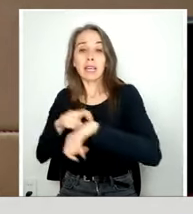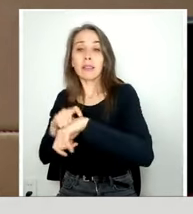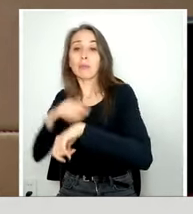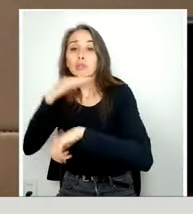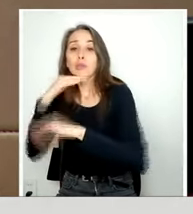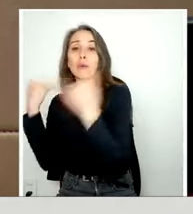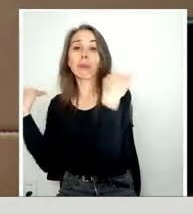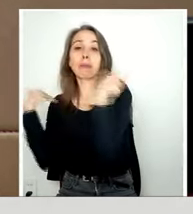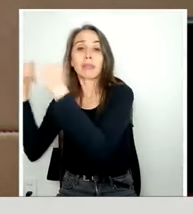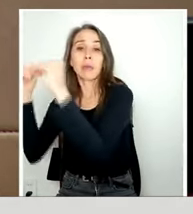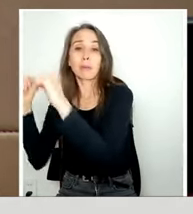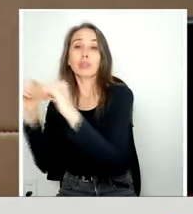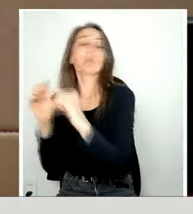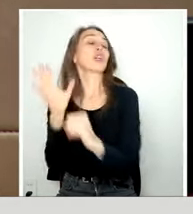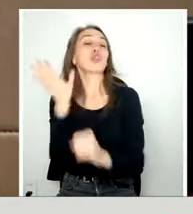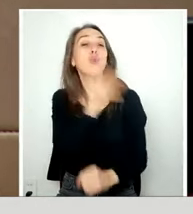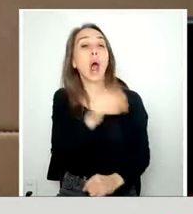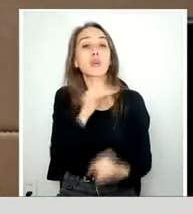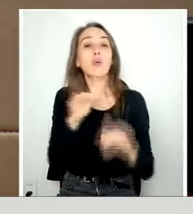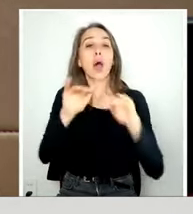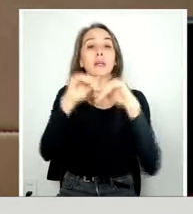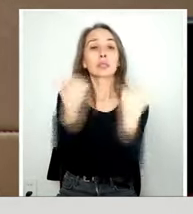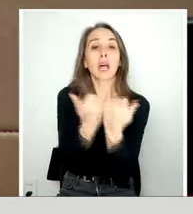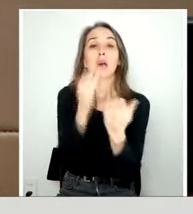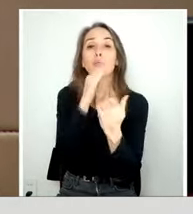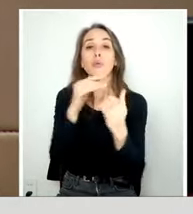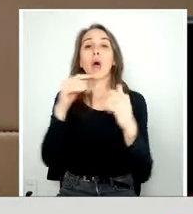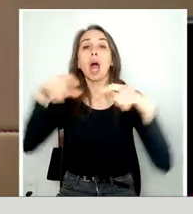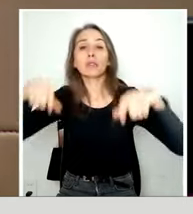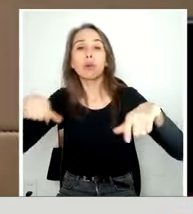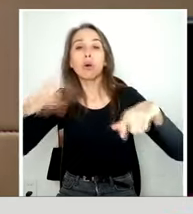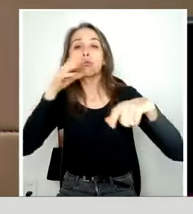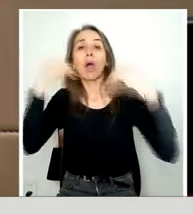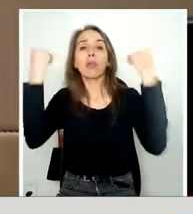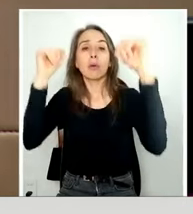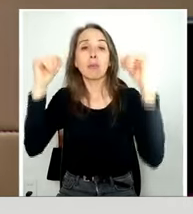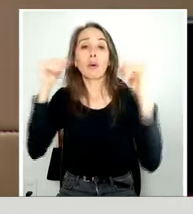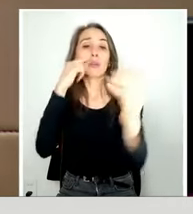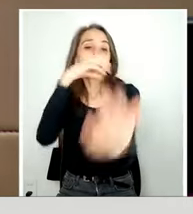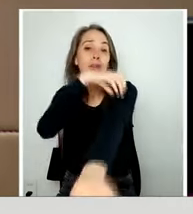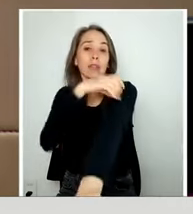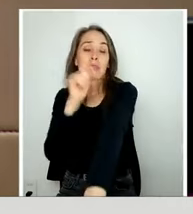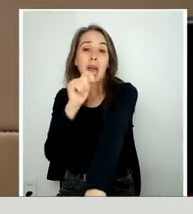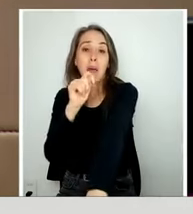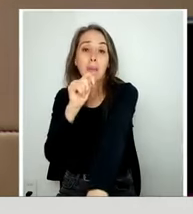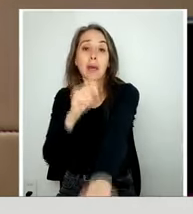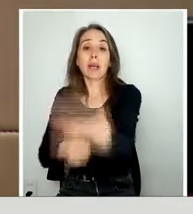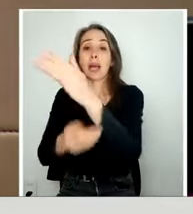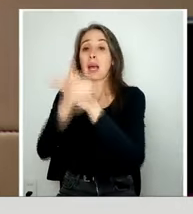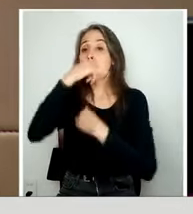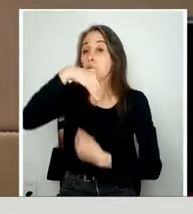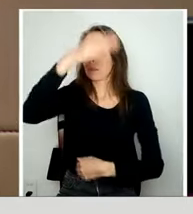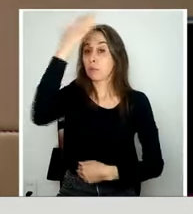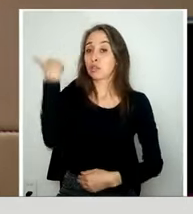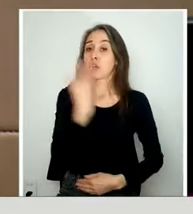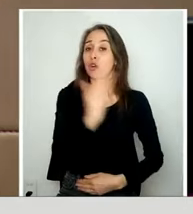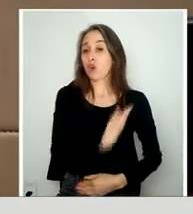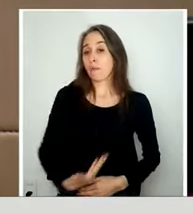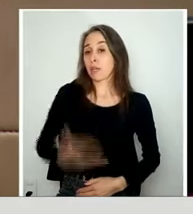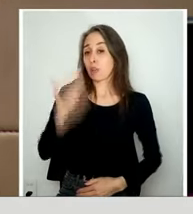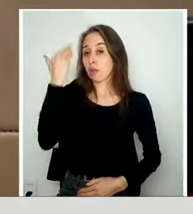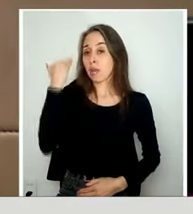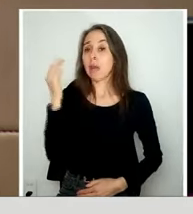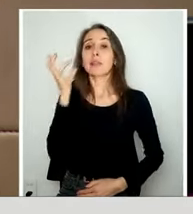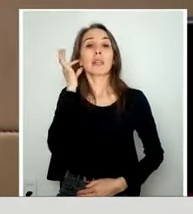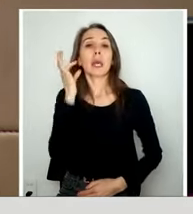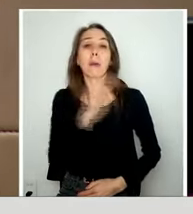en cuanto a la infraestructura Yo quiero poner solamente un ejemplo en la región de la vaca tiempo atrás Nos tocó en un gobierno anterior fue una ministra del deporte